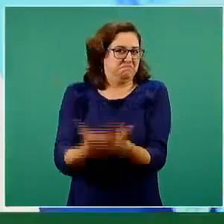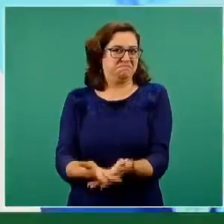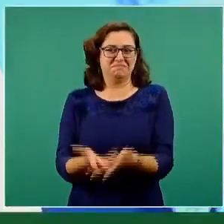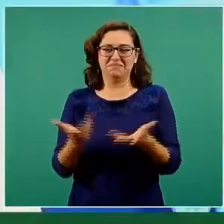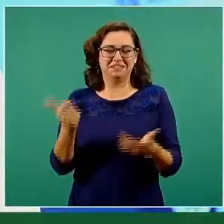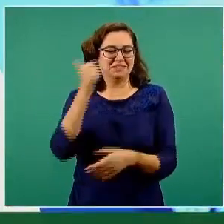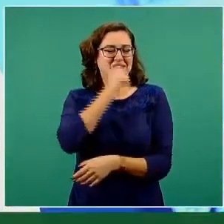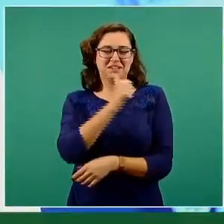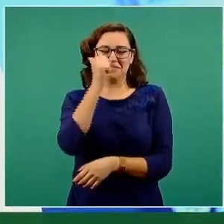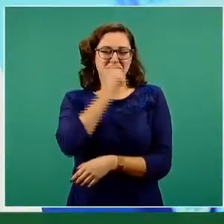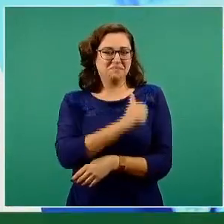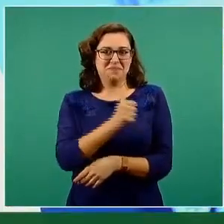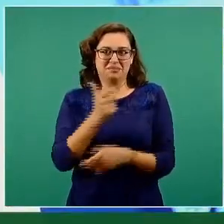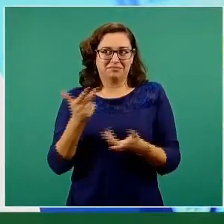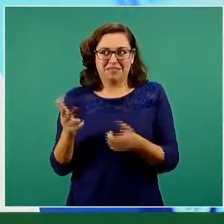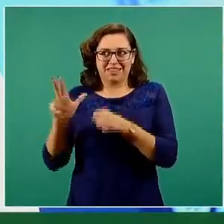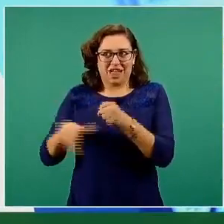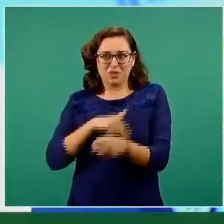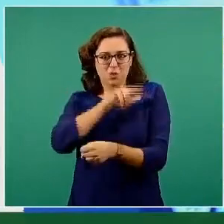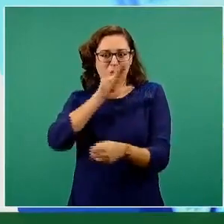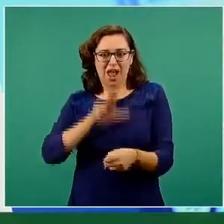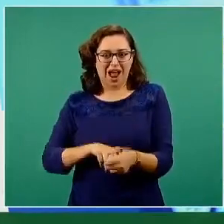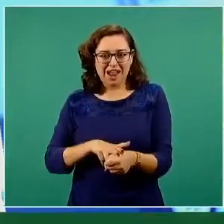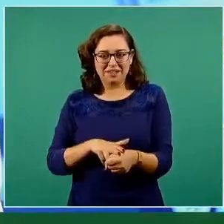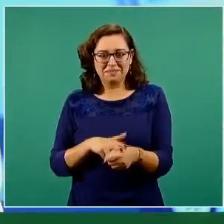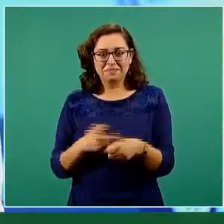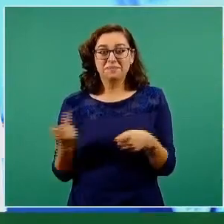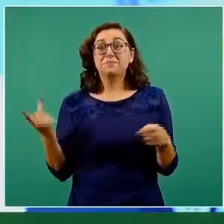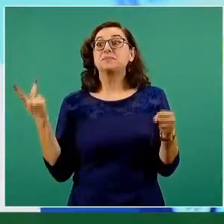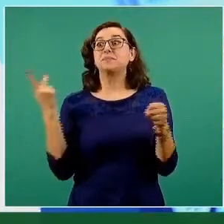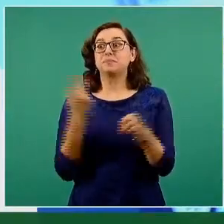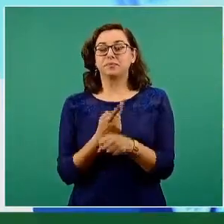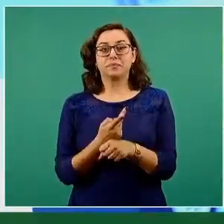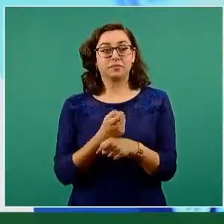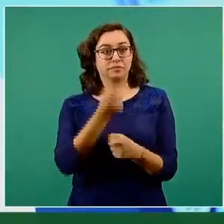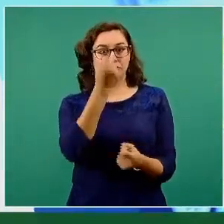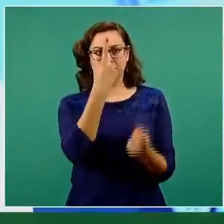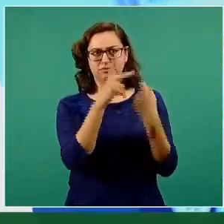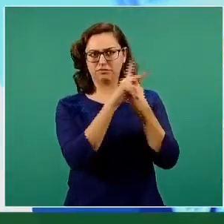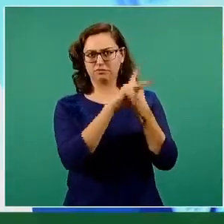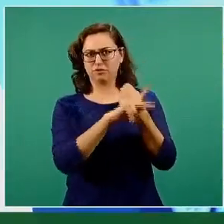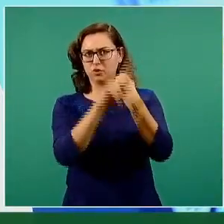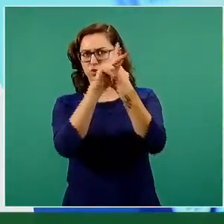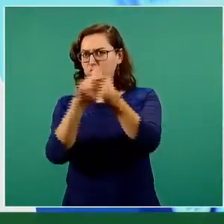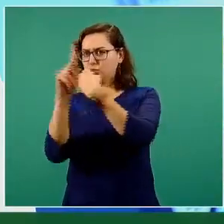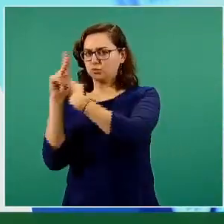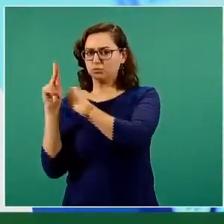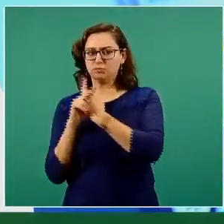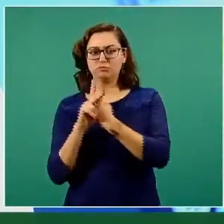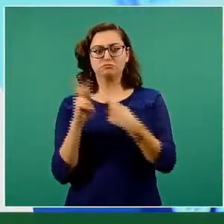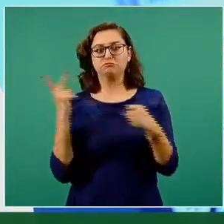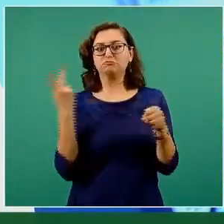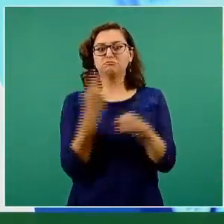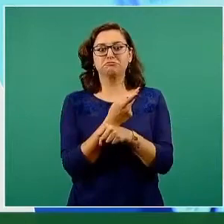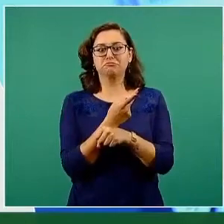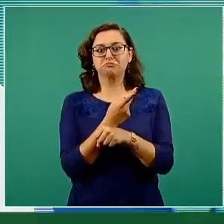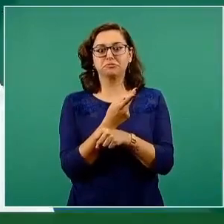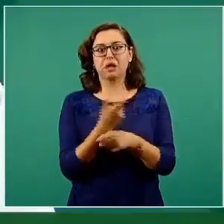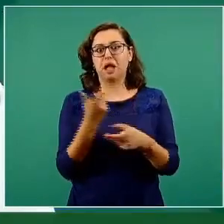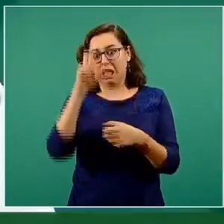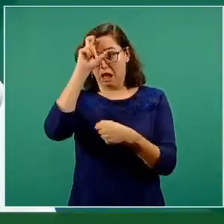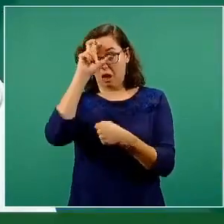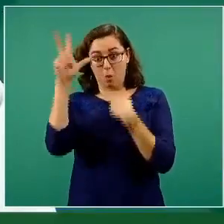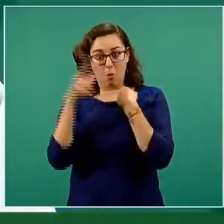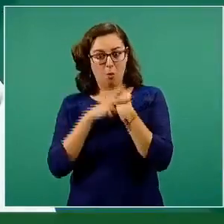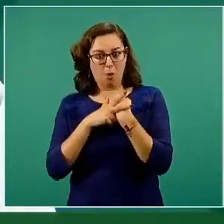interesante, países que le han dado la vuelta a la historia en ese sentido. Muchos países, por ejemplo en